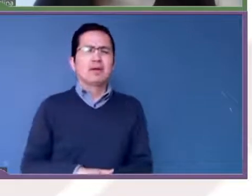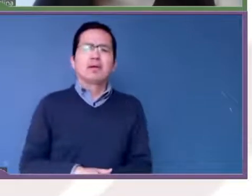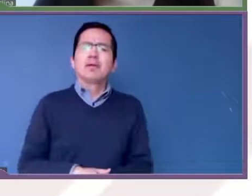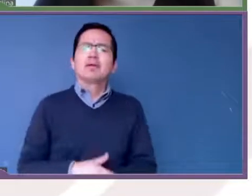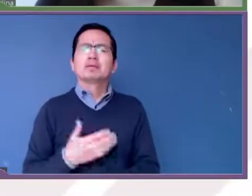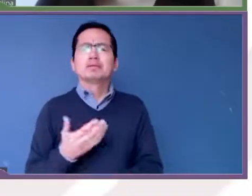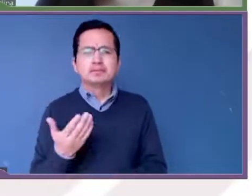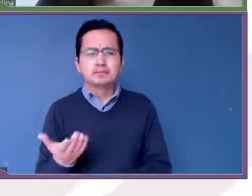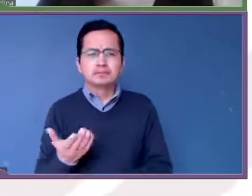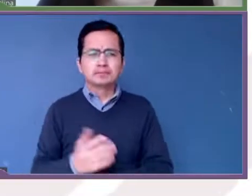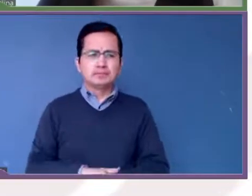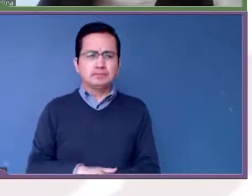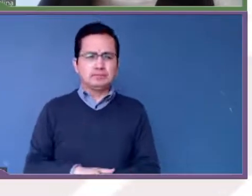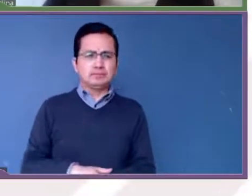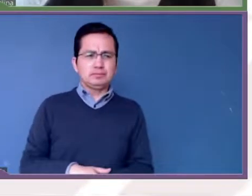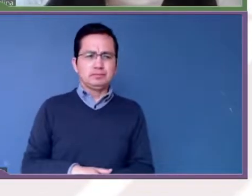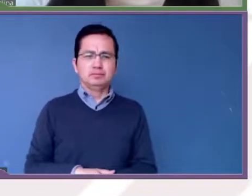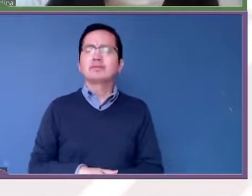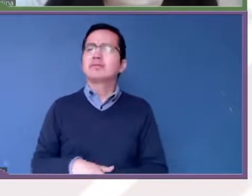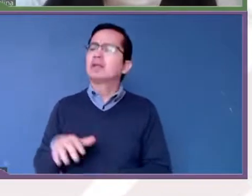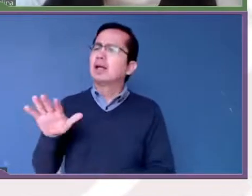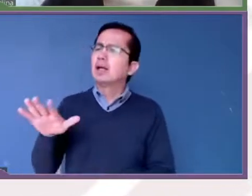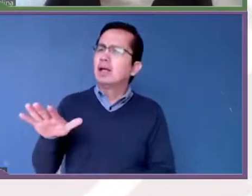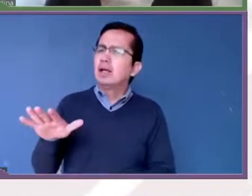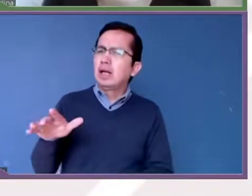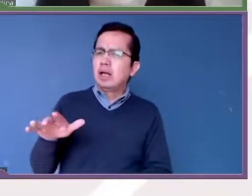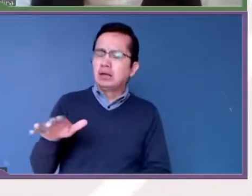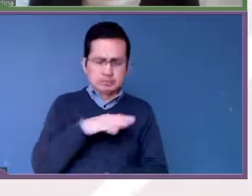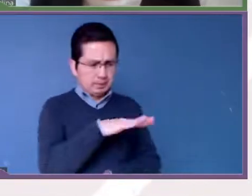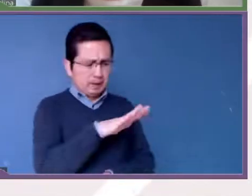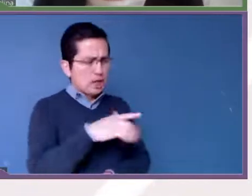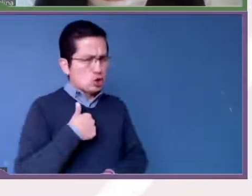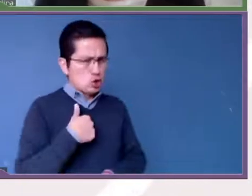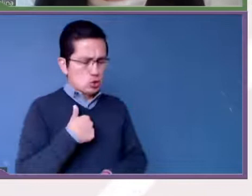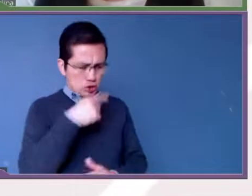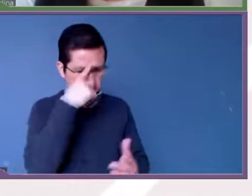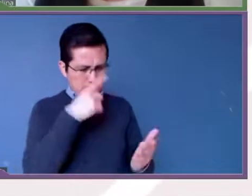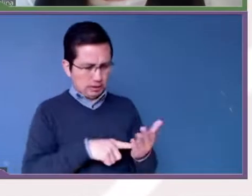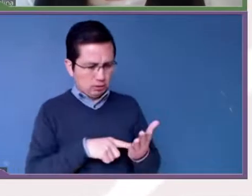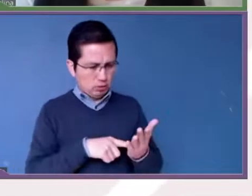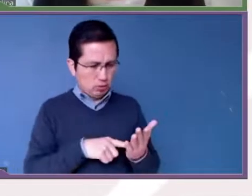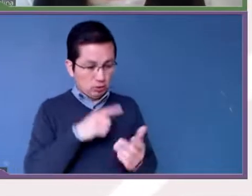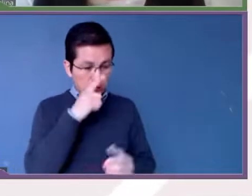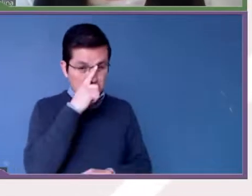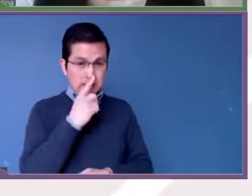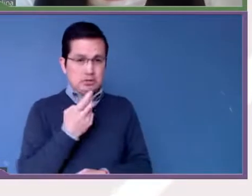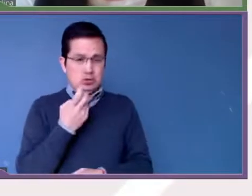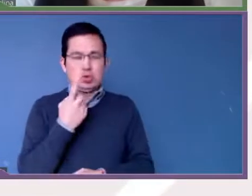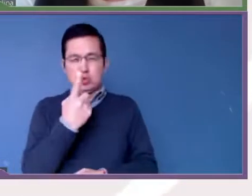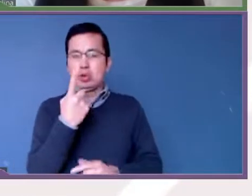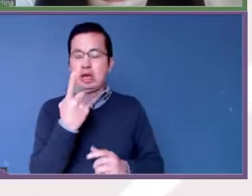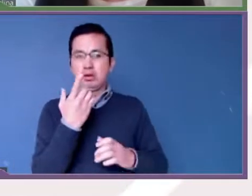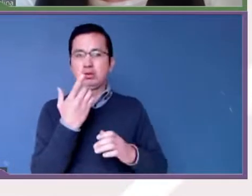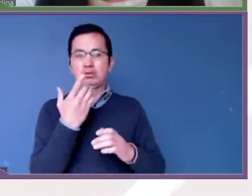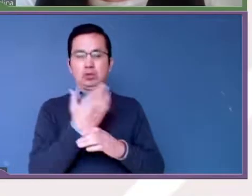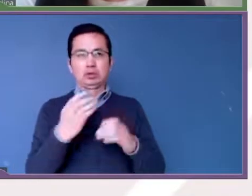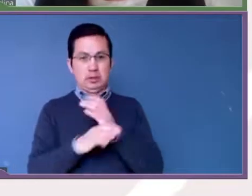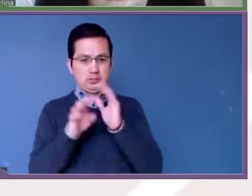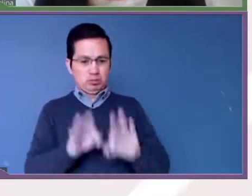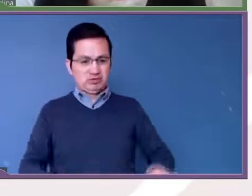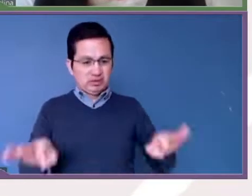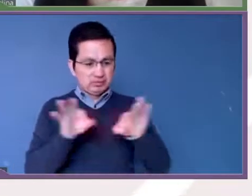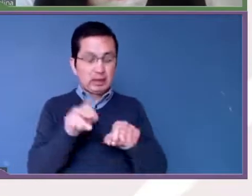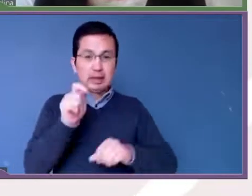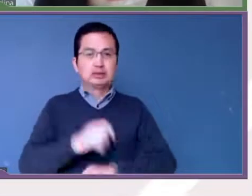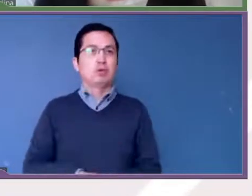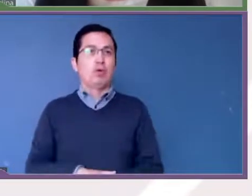Sí, pues yo creo que justo alguno de las cuestiones, por ejemplo, cuando hablan del derecho a la salud